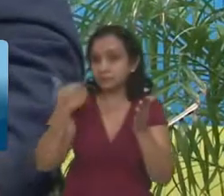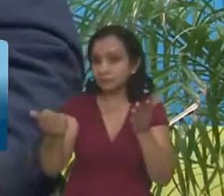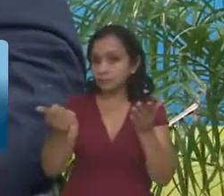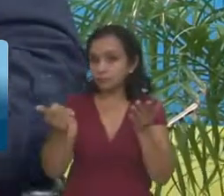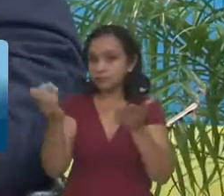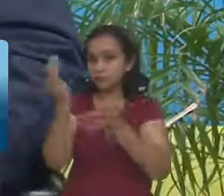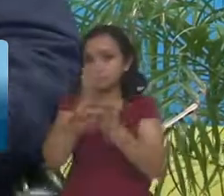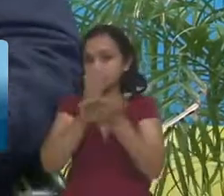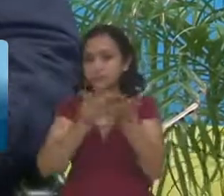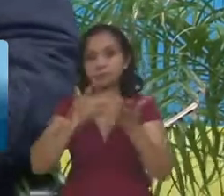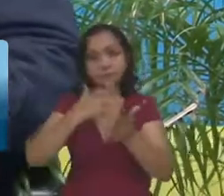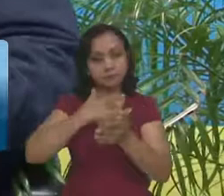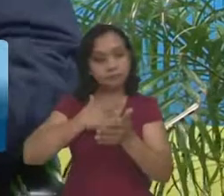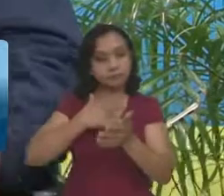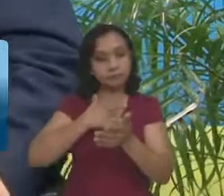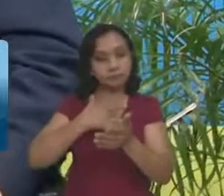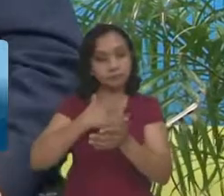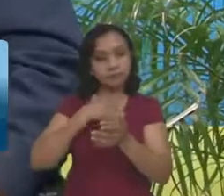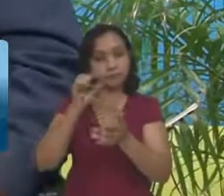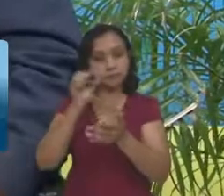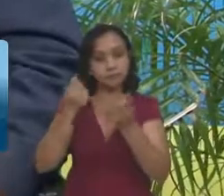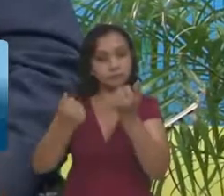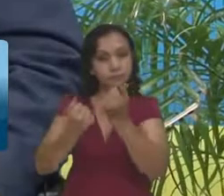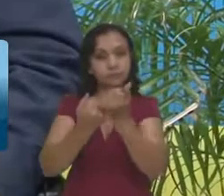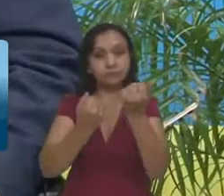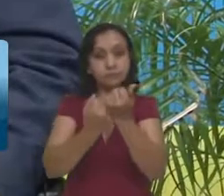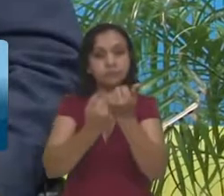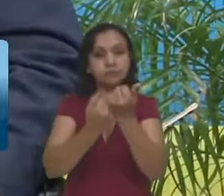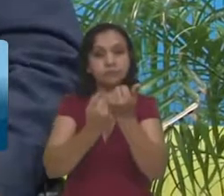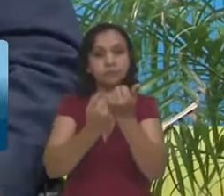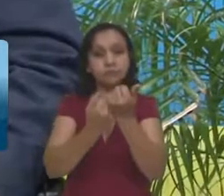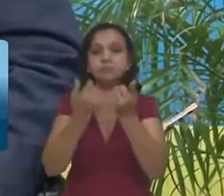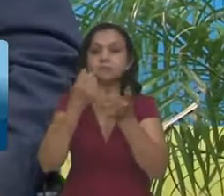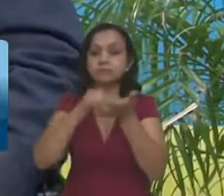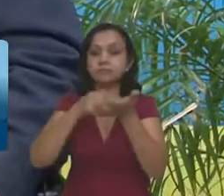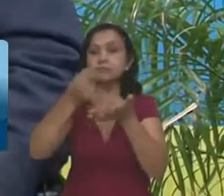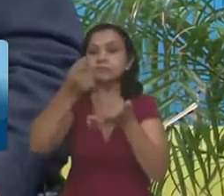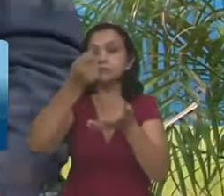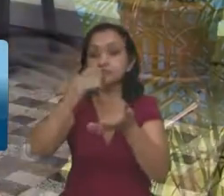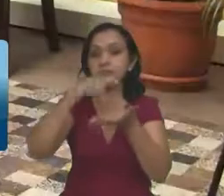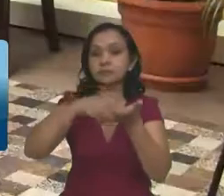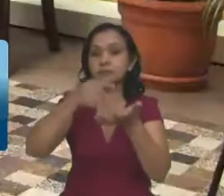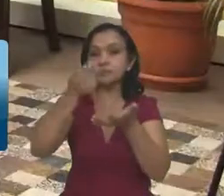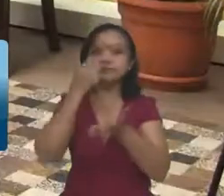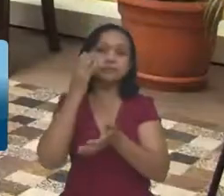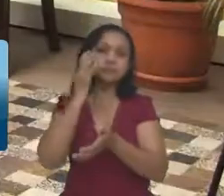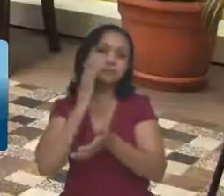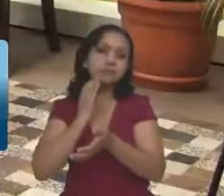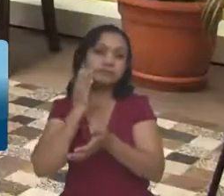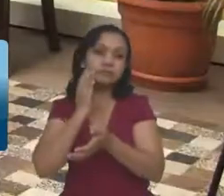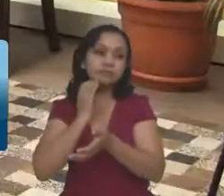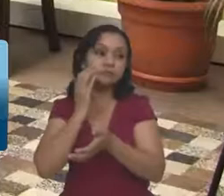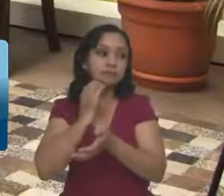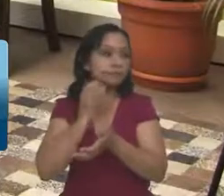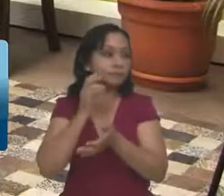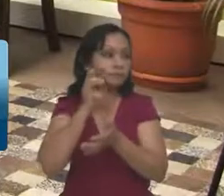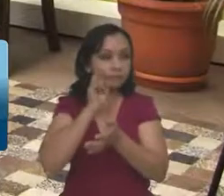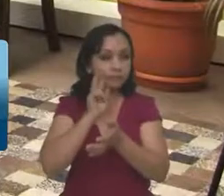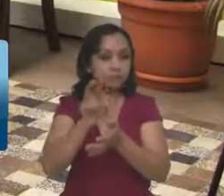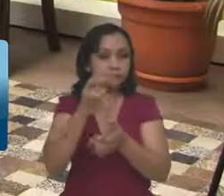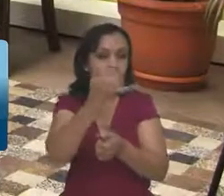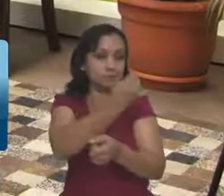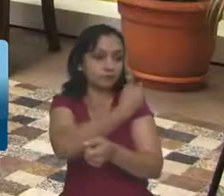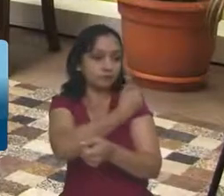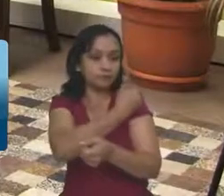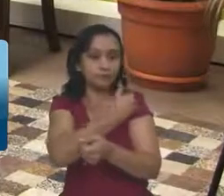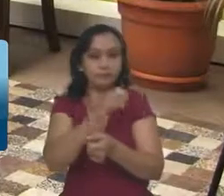veces necesitamos un poquito de apoyo de medicamentos. En la experiencia, y hablando a nivel local, usted viene del Hospital